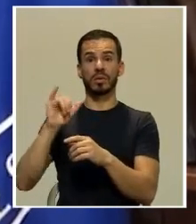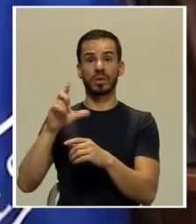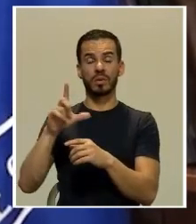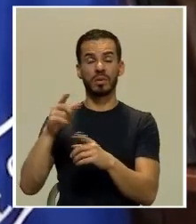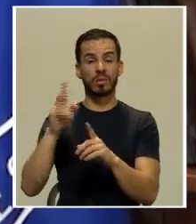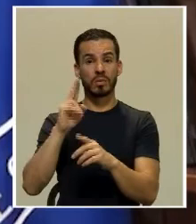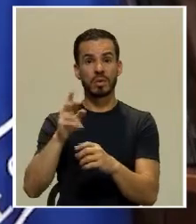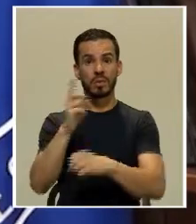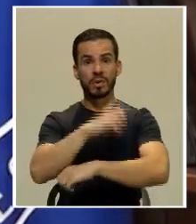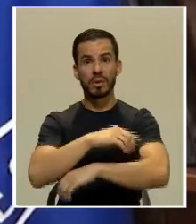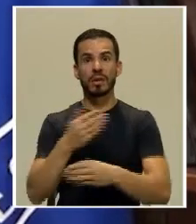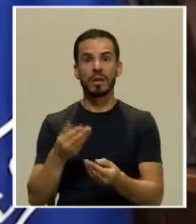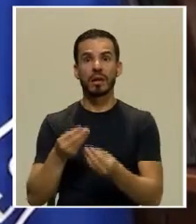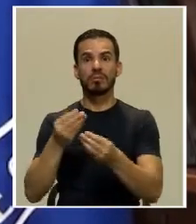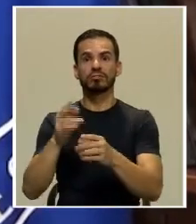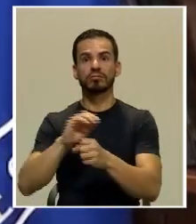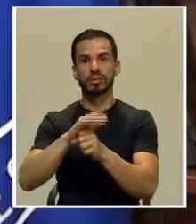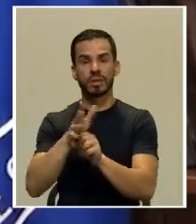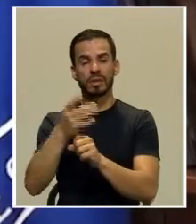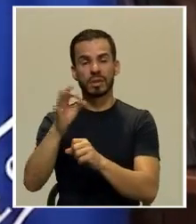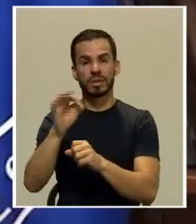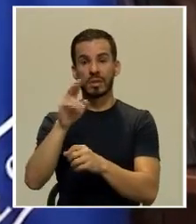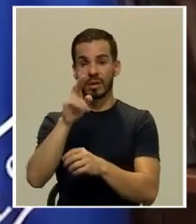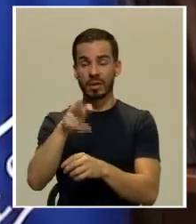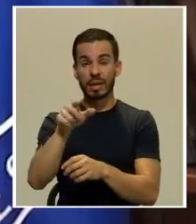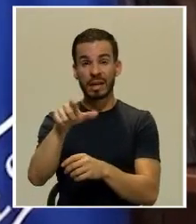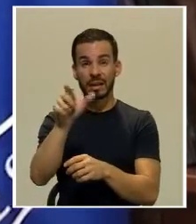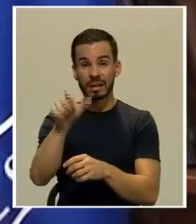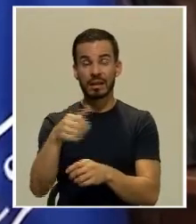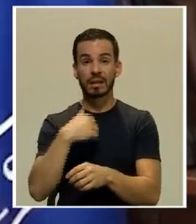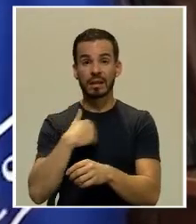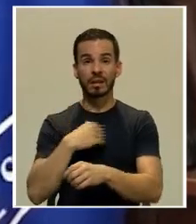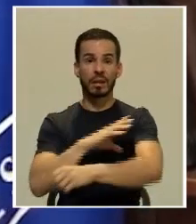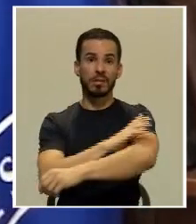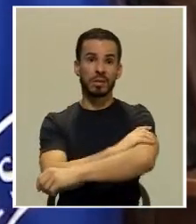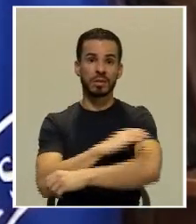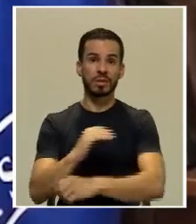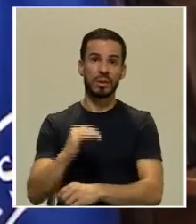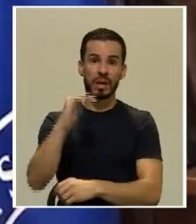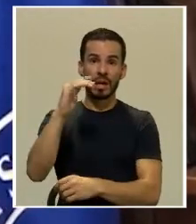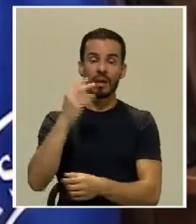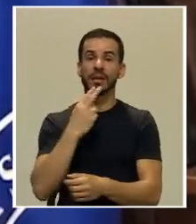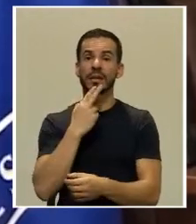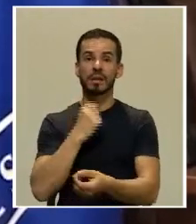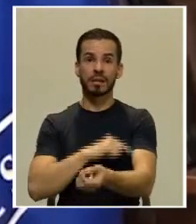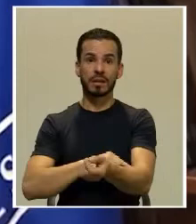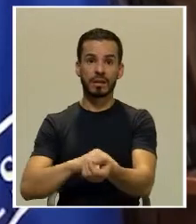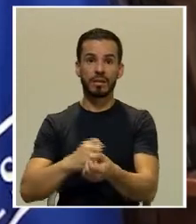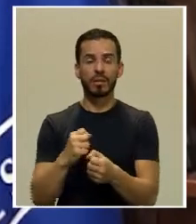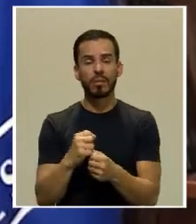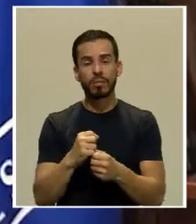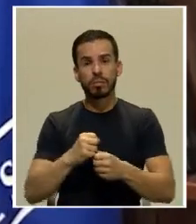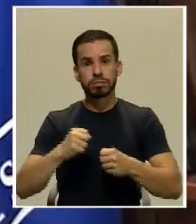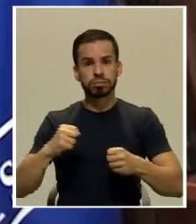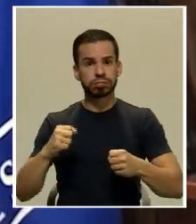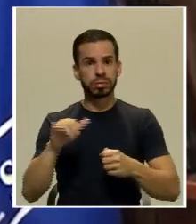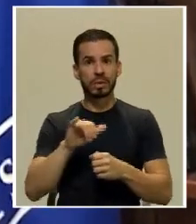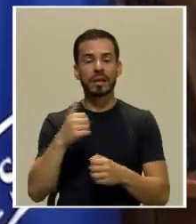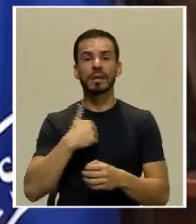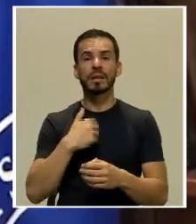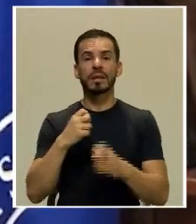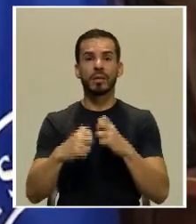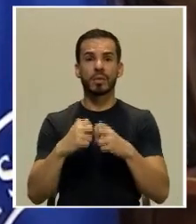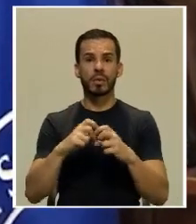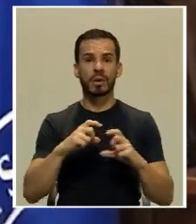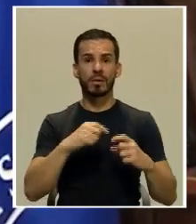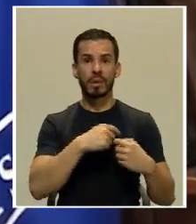que fue diagnosticada con COVID-19. La fallecida padecía de hipertensión arterial, diabetes, obesidad y tenía un problema